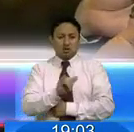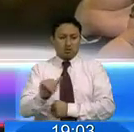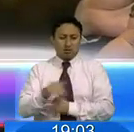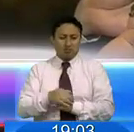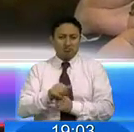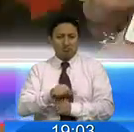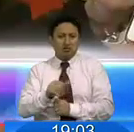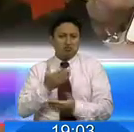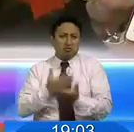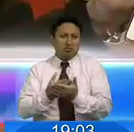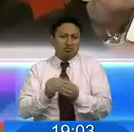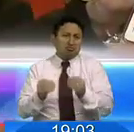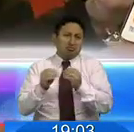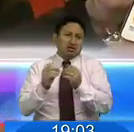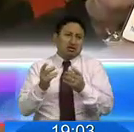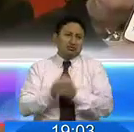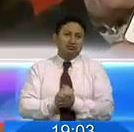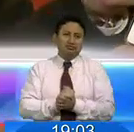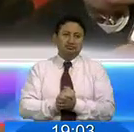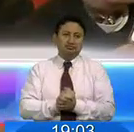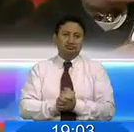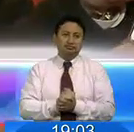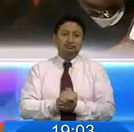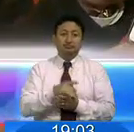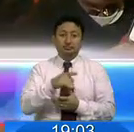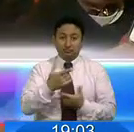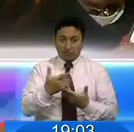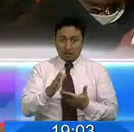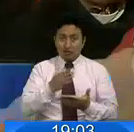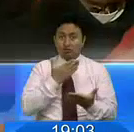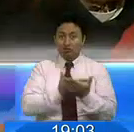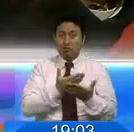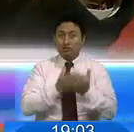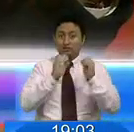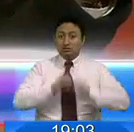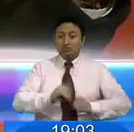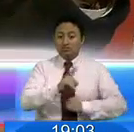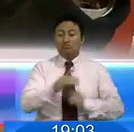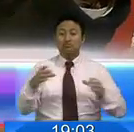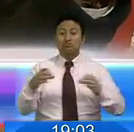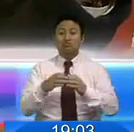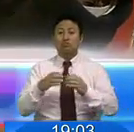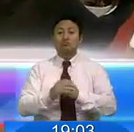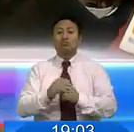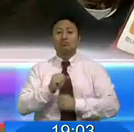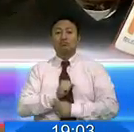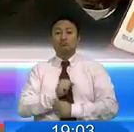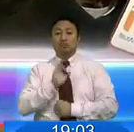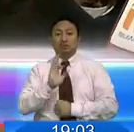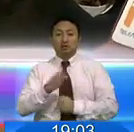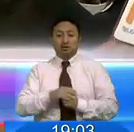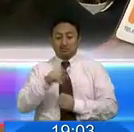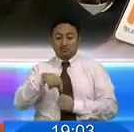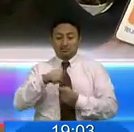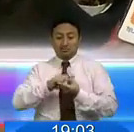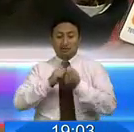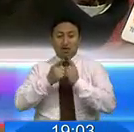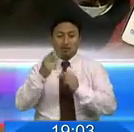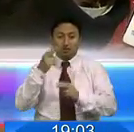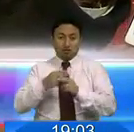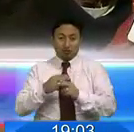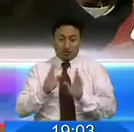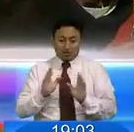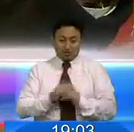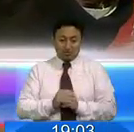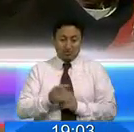unos elementos menos. Independientemente de esto, existen propuestas de que se cree el comité de ética. Yo creo que aquí el cambio de nombre